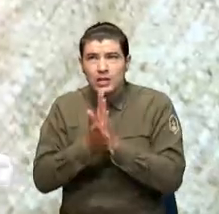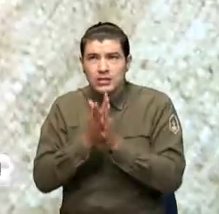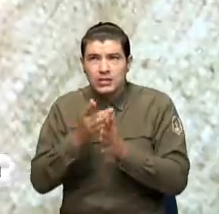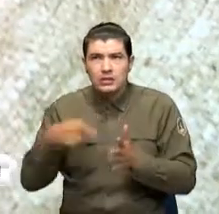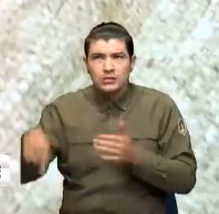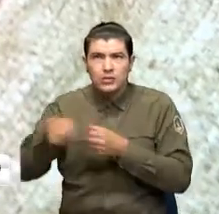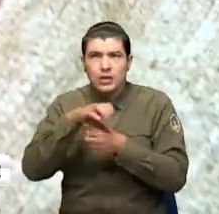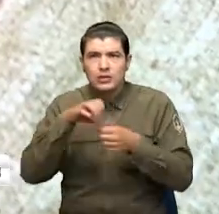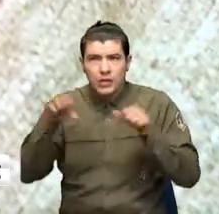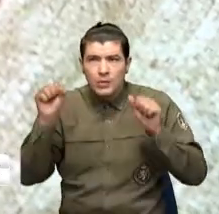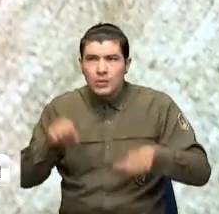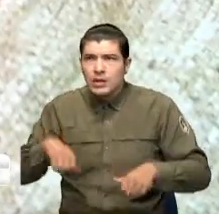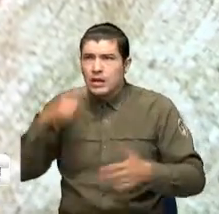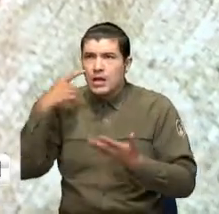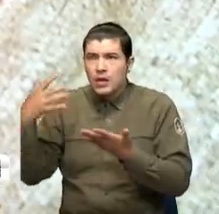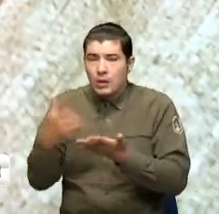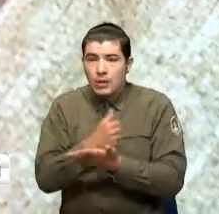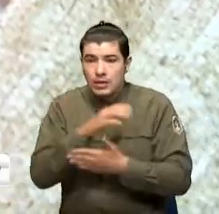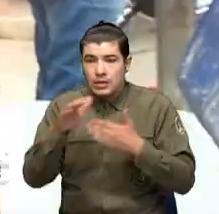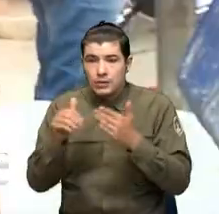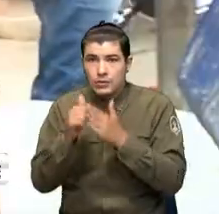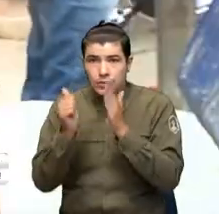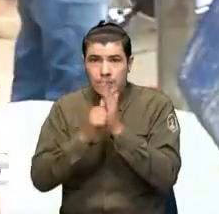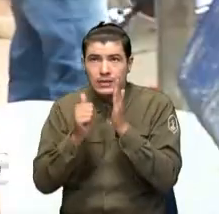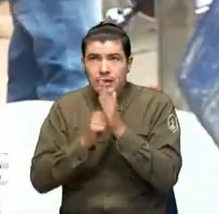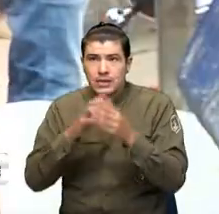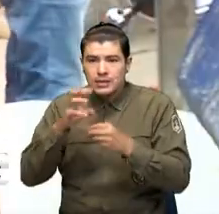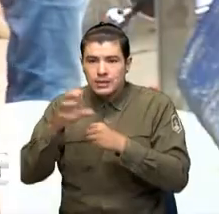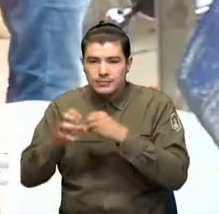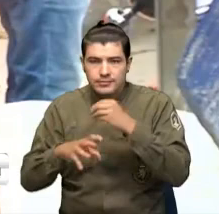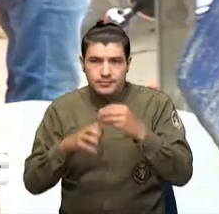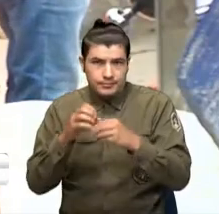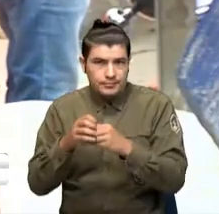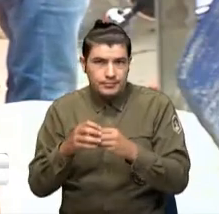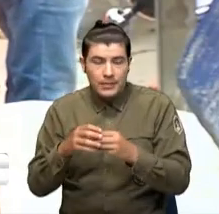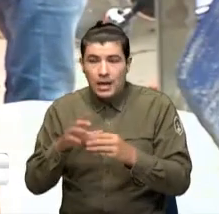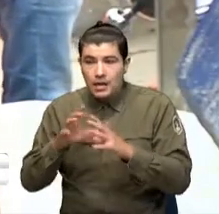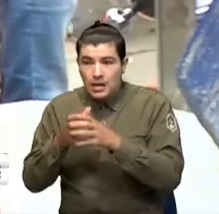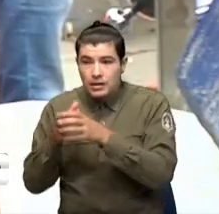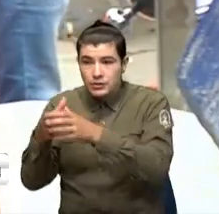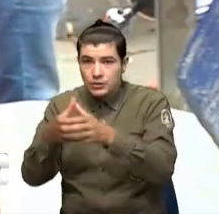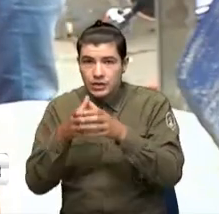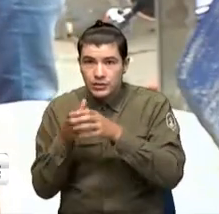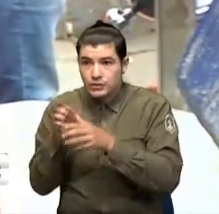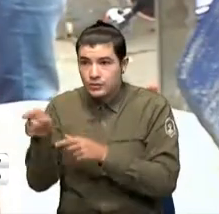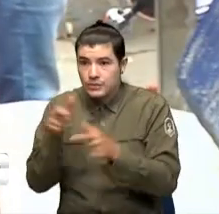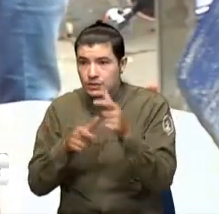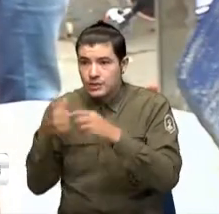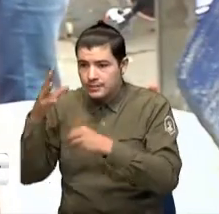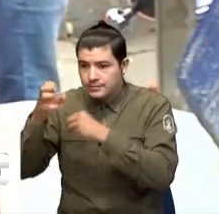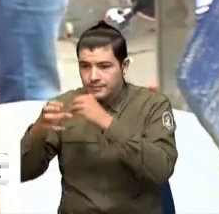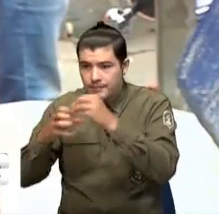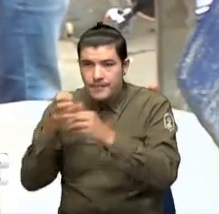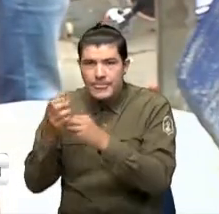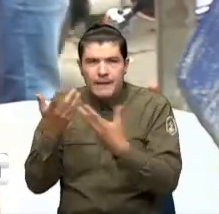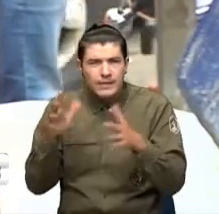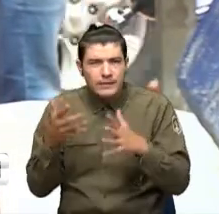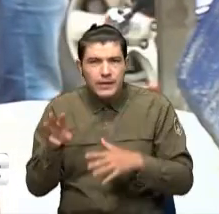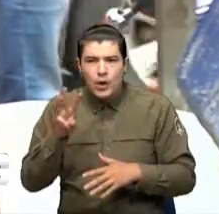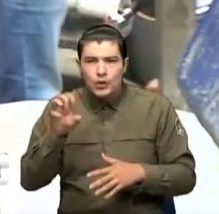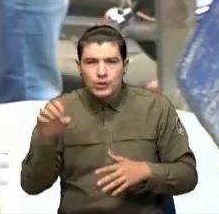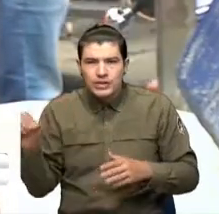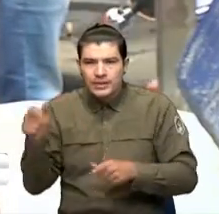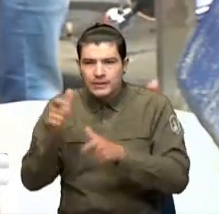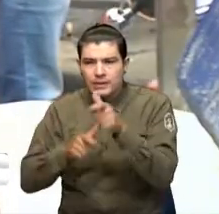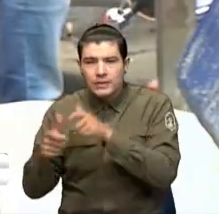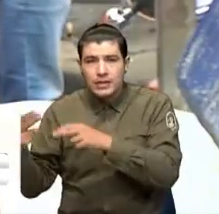el material reciclable. Y según estas asociaciones de recicladores, si en Cúcuta por lo menos hay 800 personas dedicadas a